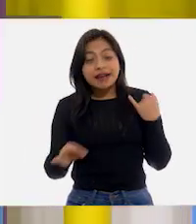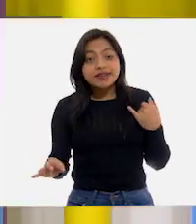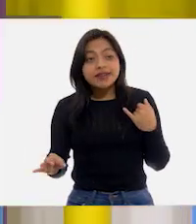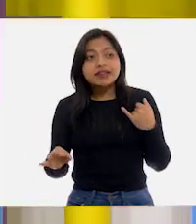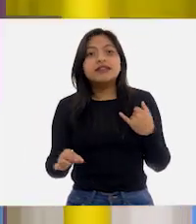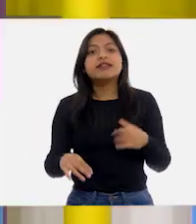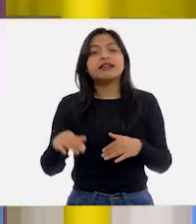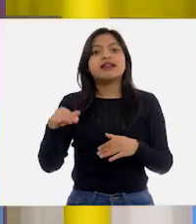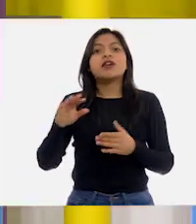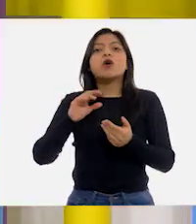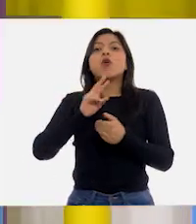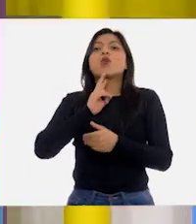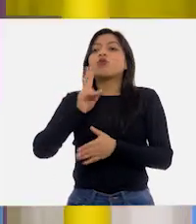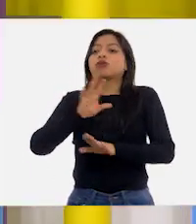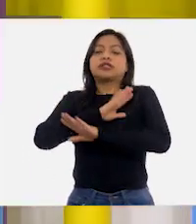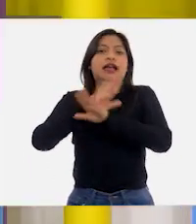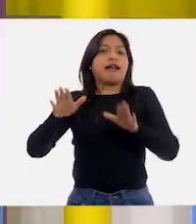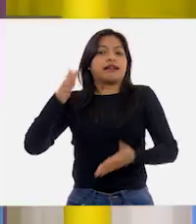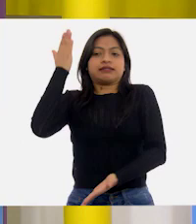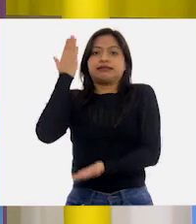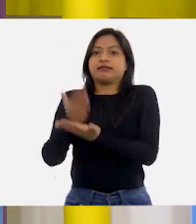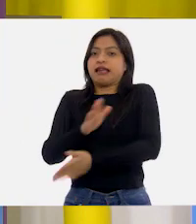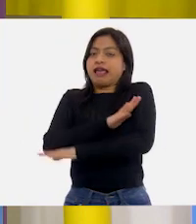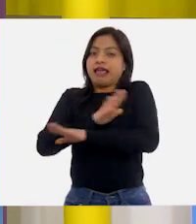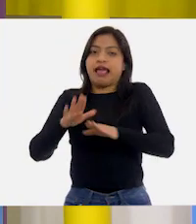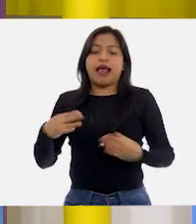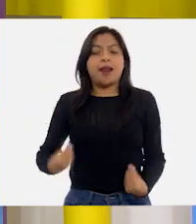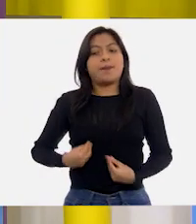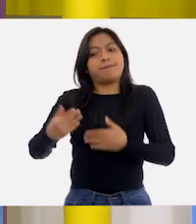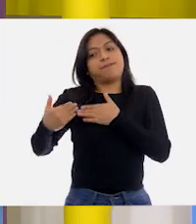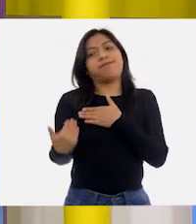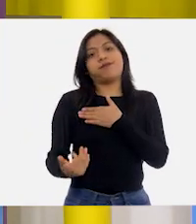ya llega al tipo de voz que vamos a tener el resto de la vida.